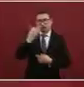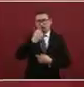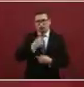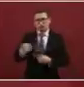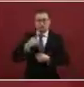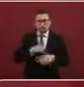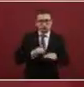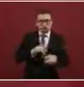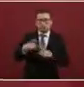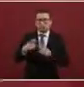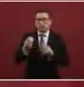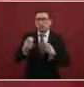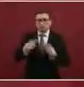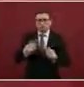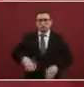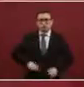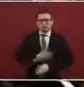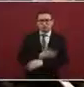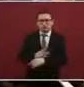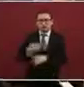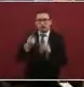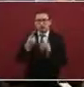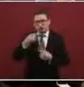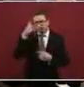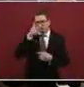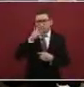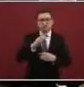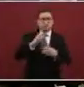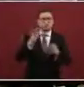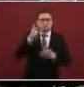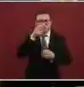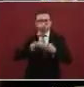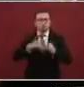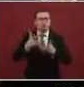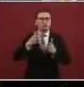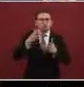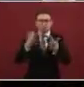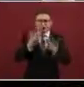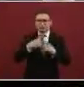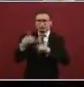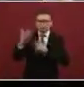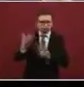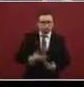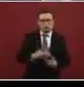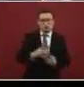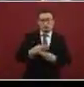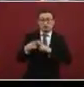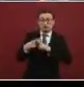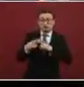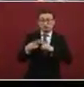ilusionada, perteneciente al mundo de la ciencia, de la cultura, del mundo académico. 80 años después me